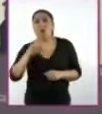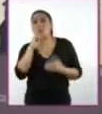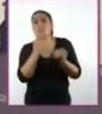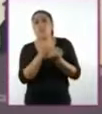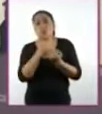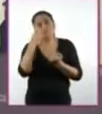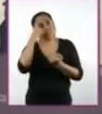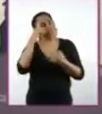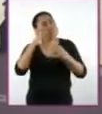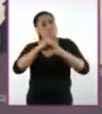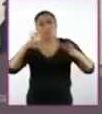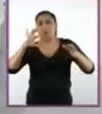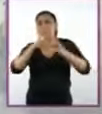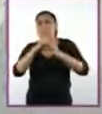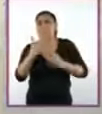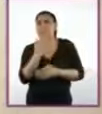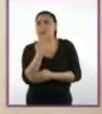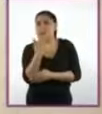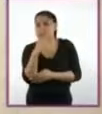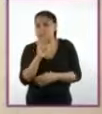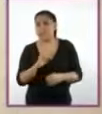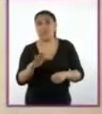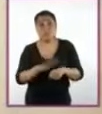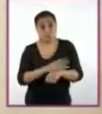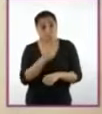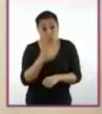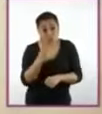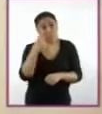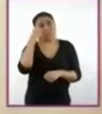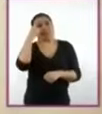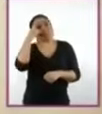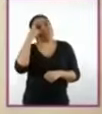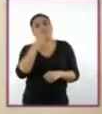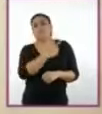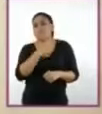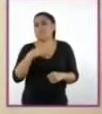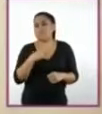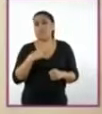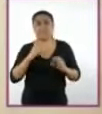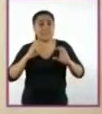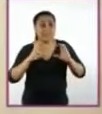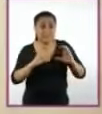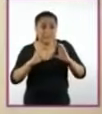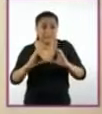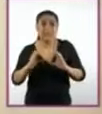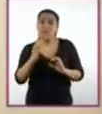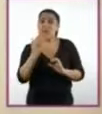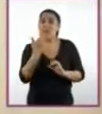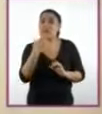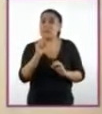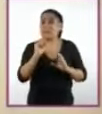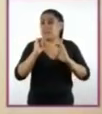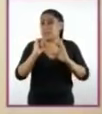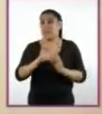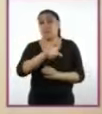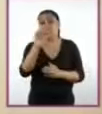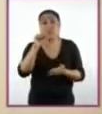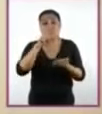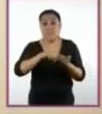también psicológicos. Por eso, fue necesaria la protección a gran escala contra los gases.